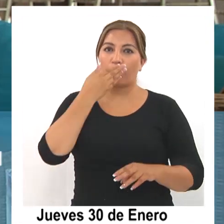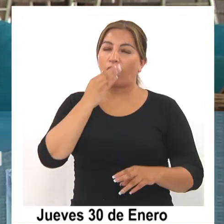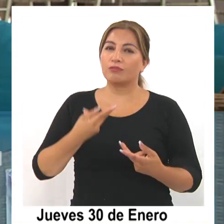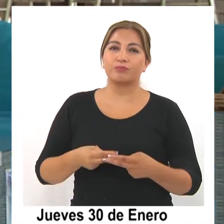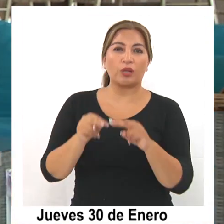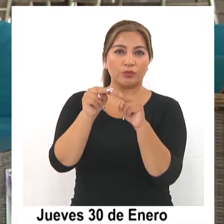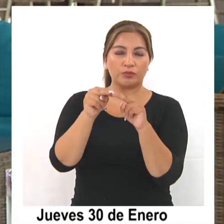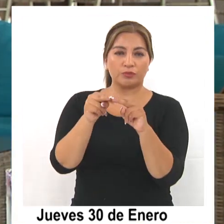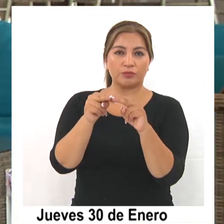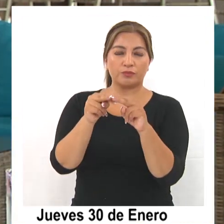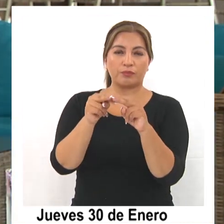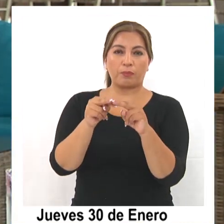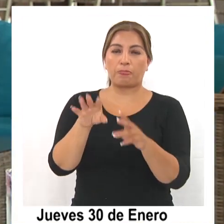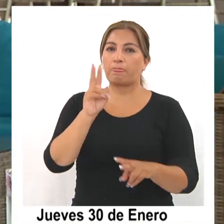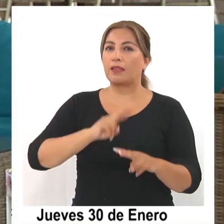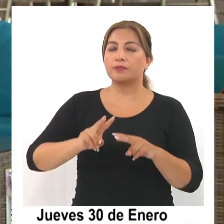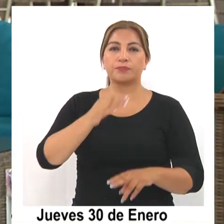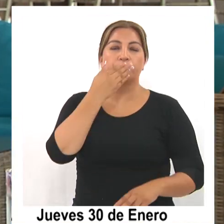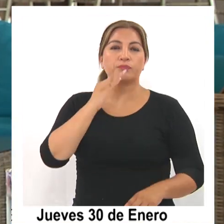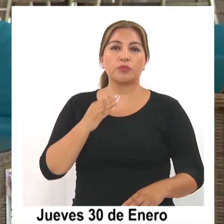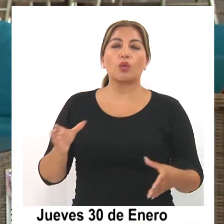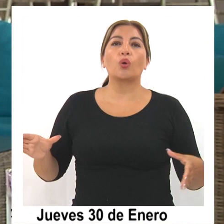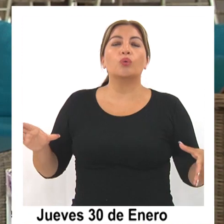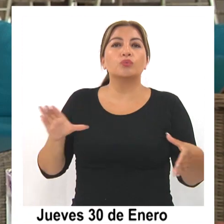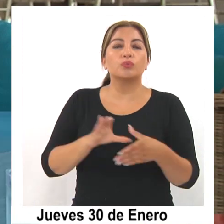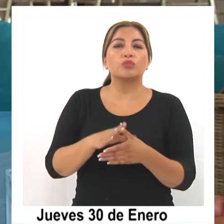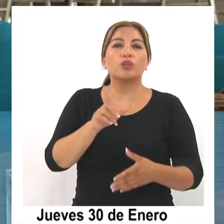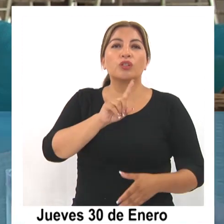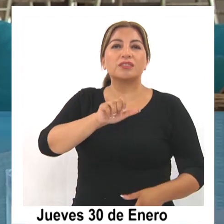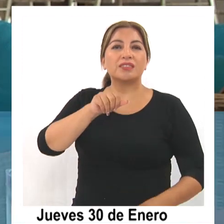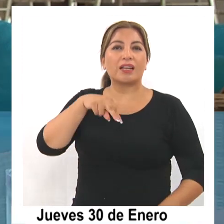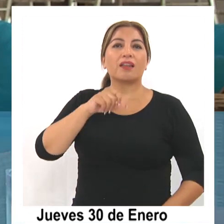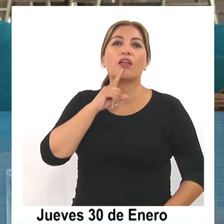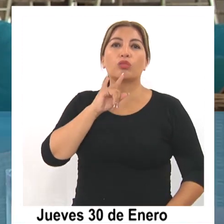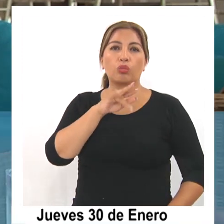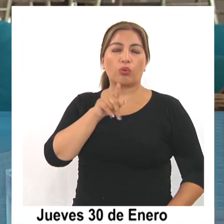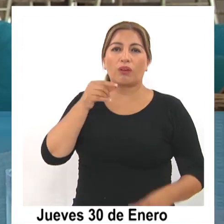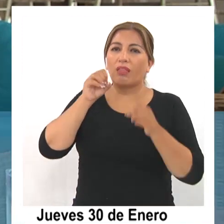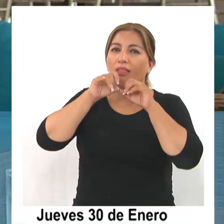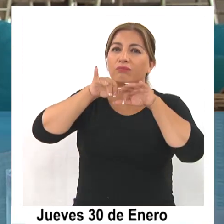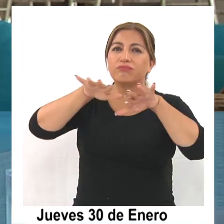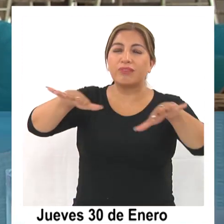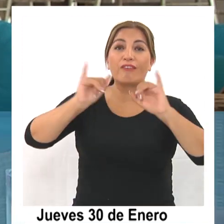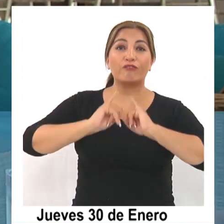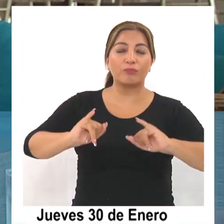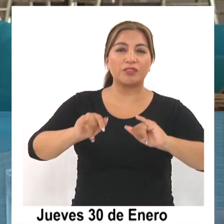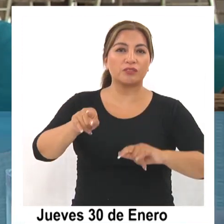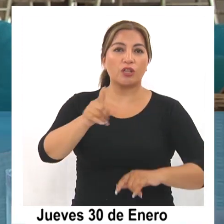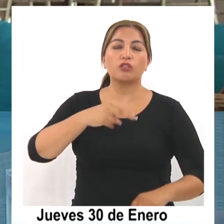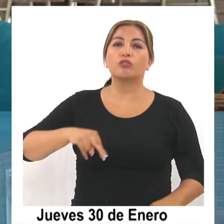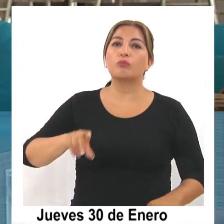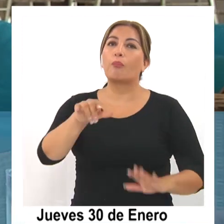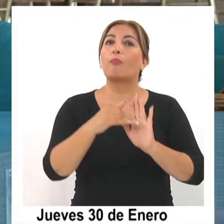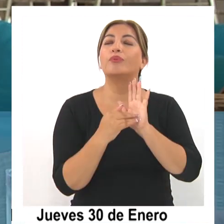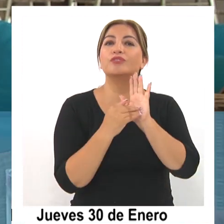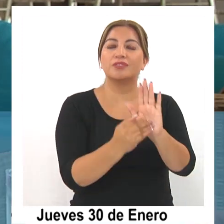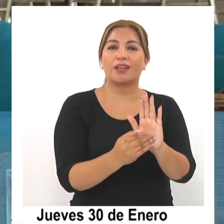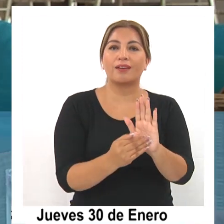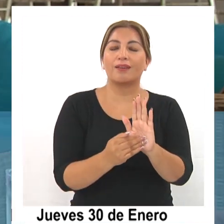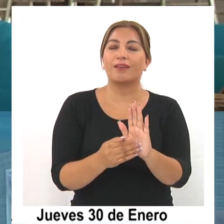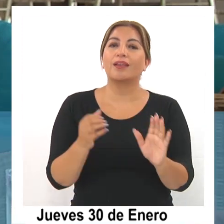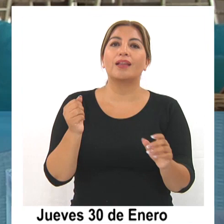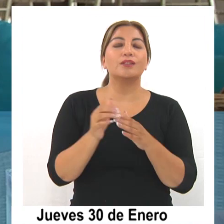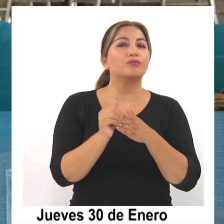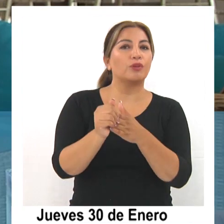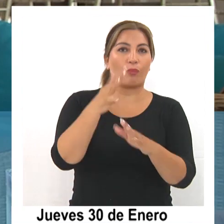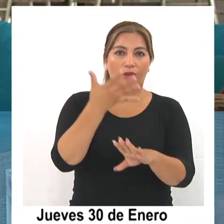infraestructura para que mejoren en conjunto con Sernatur tener difusión, poder visibilizar la oferta